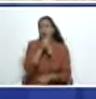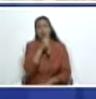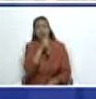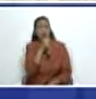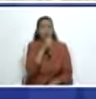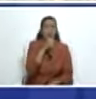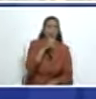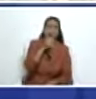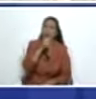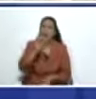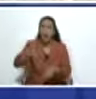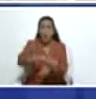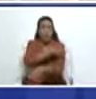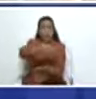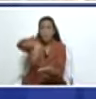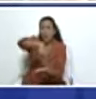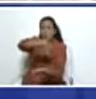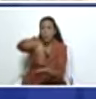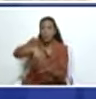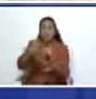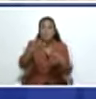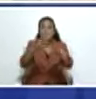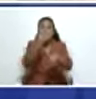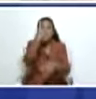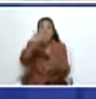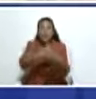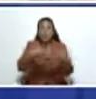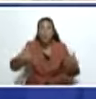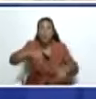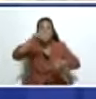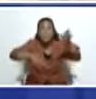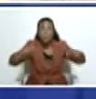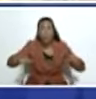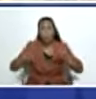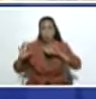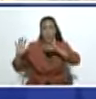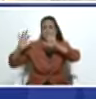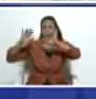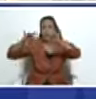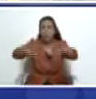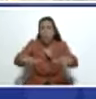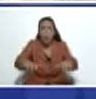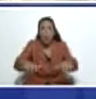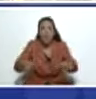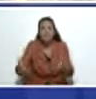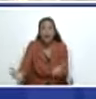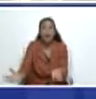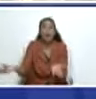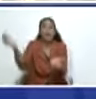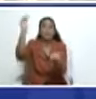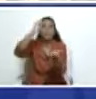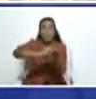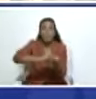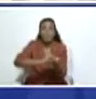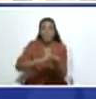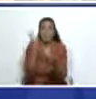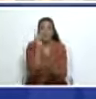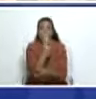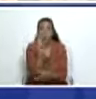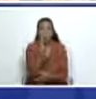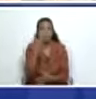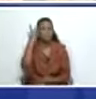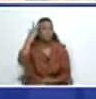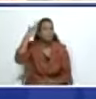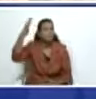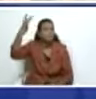Y ellos esperaban que pasara 1 millón de venezolanos al concierto. Y después ese 1 millón se viniera. Las